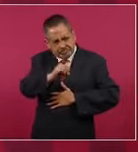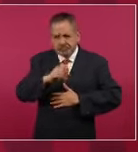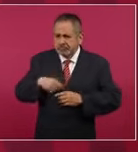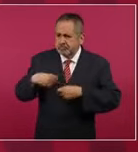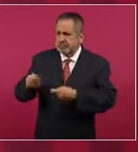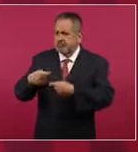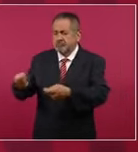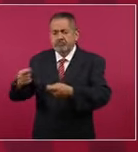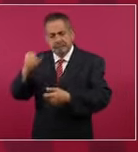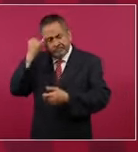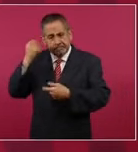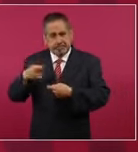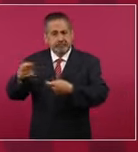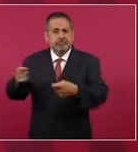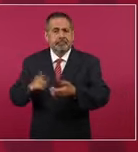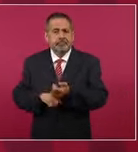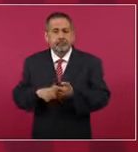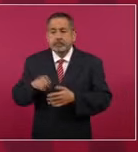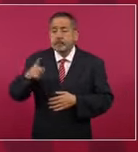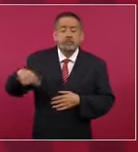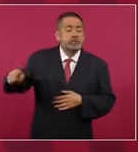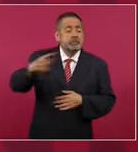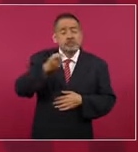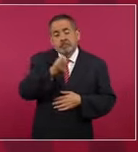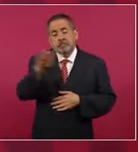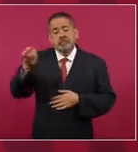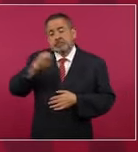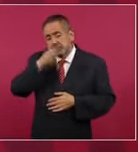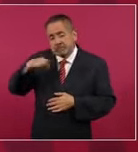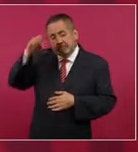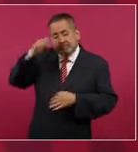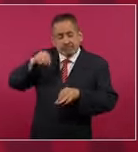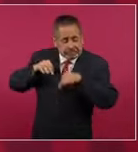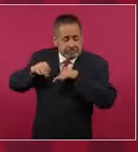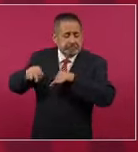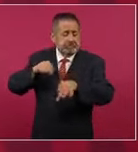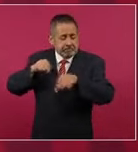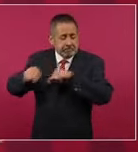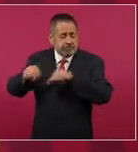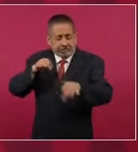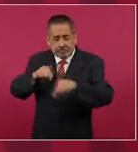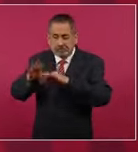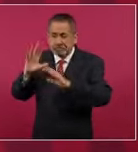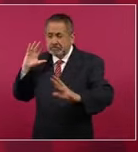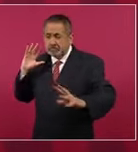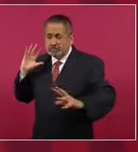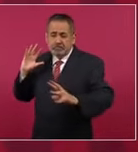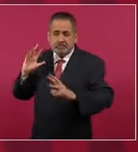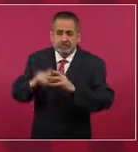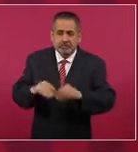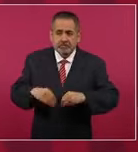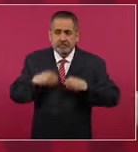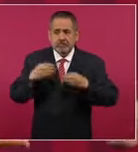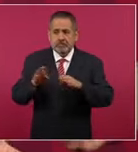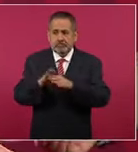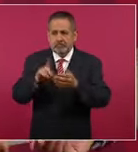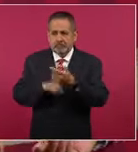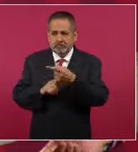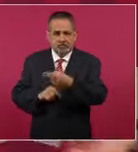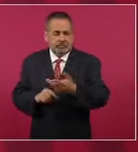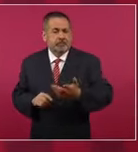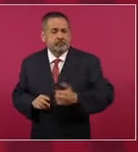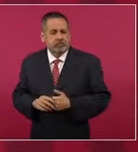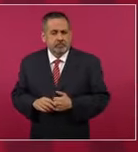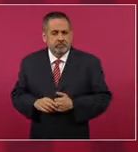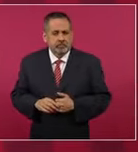Imagínense, los que han trabajado toda la vida, ¿saben cuál es el avance más